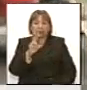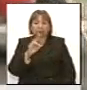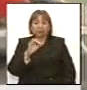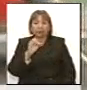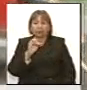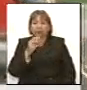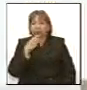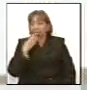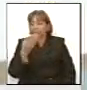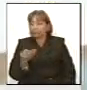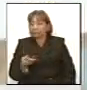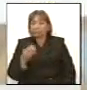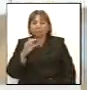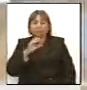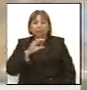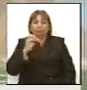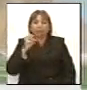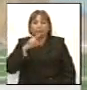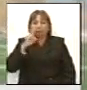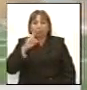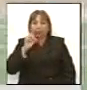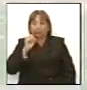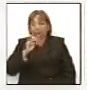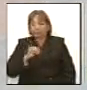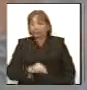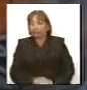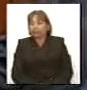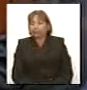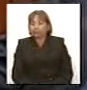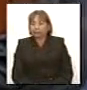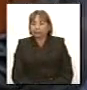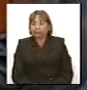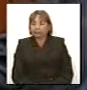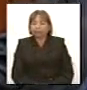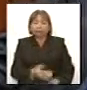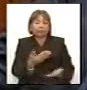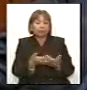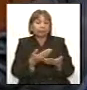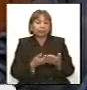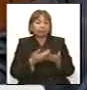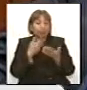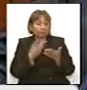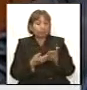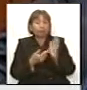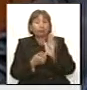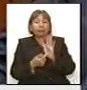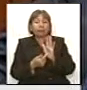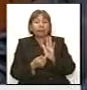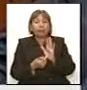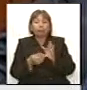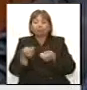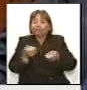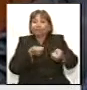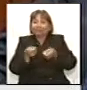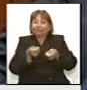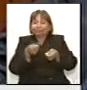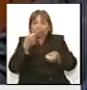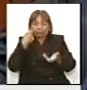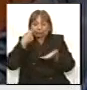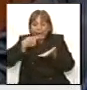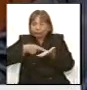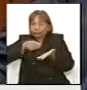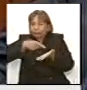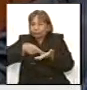Villa Panamericana y el complejo Andrés Avelino Cáceres. La propuesta plantea que las contrataciones de ejecución y supervisión de